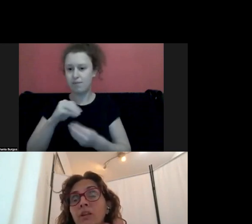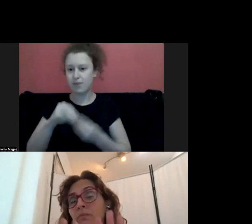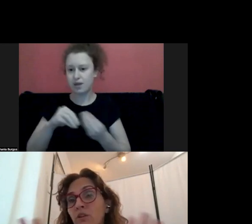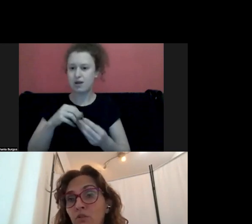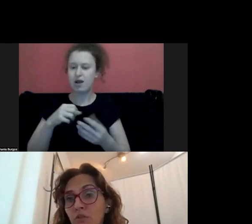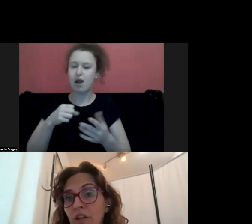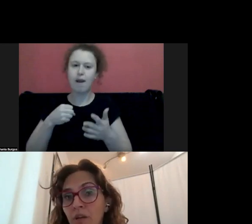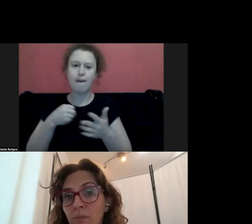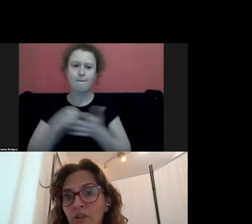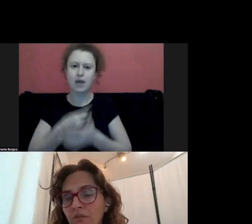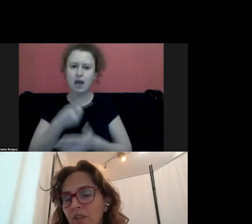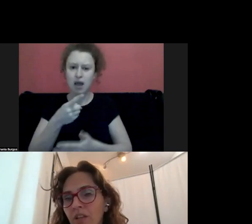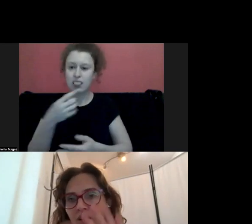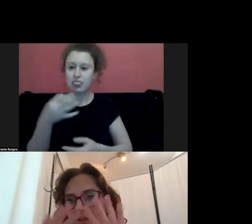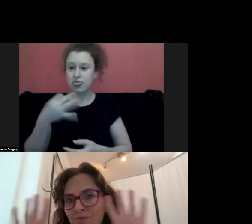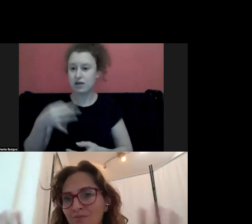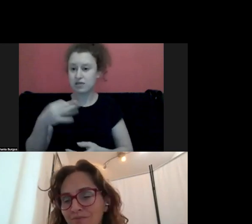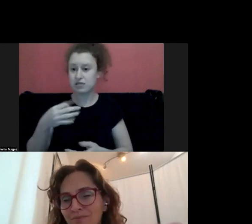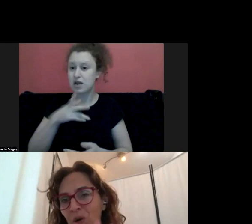primero